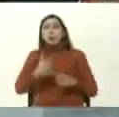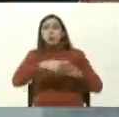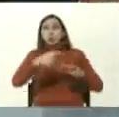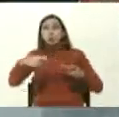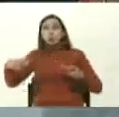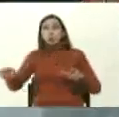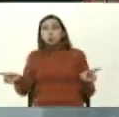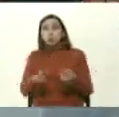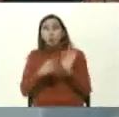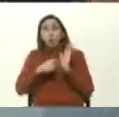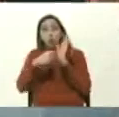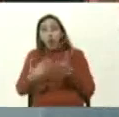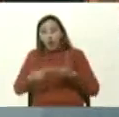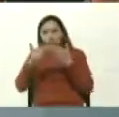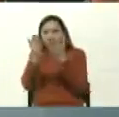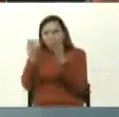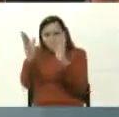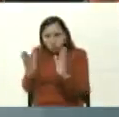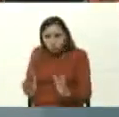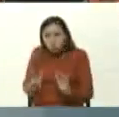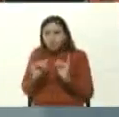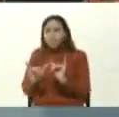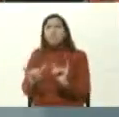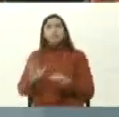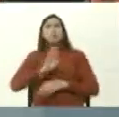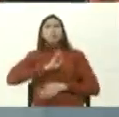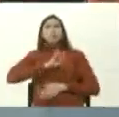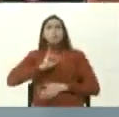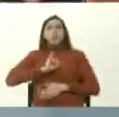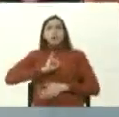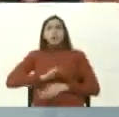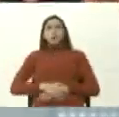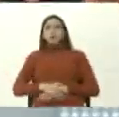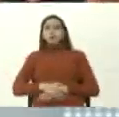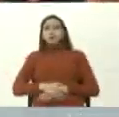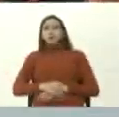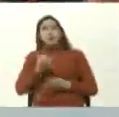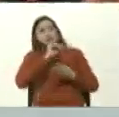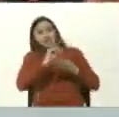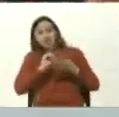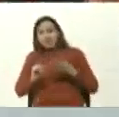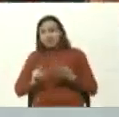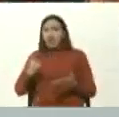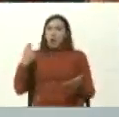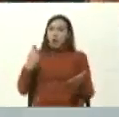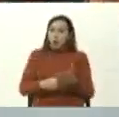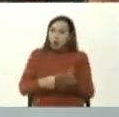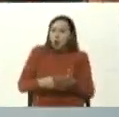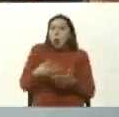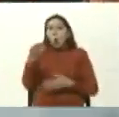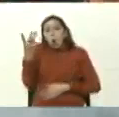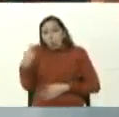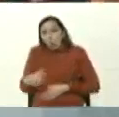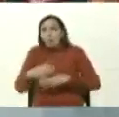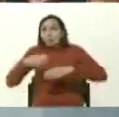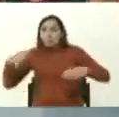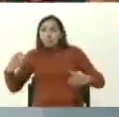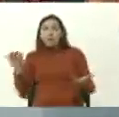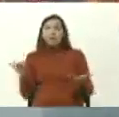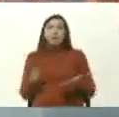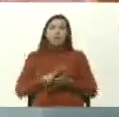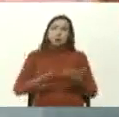se le da al estudiante un QR y allí está el número de pasajes de los cuales pueden ser beneficiarios para el